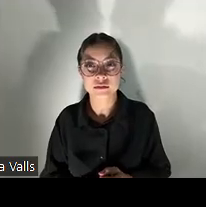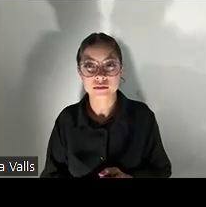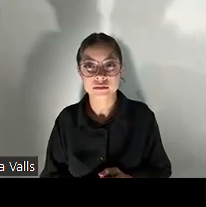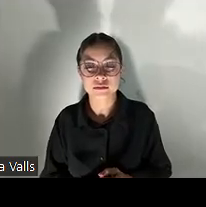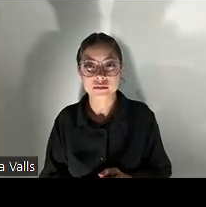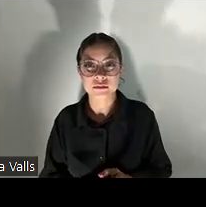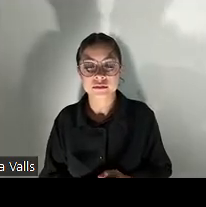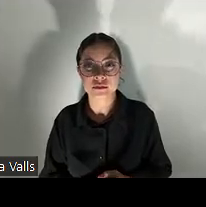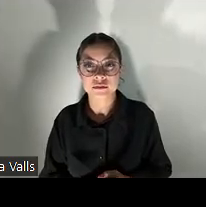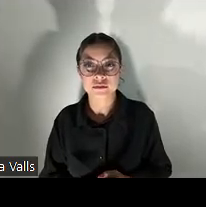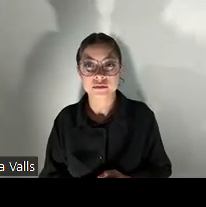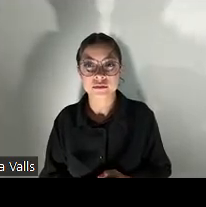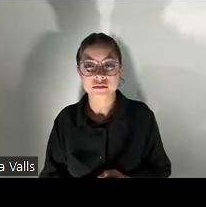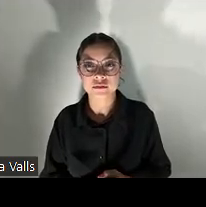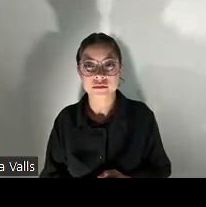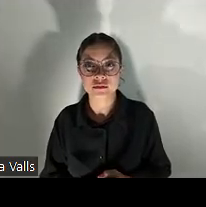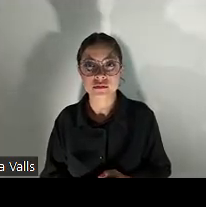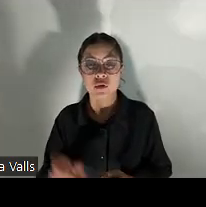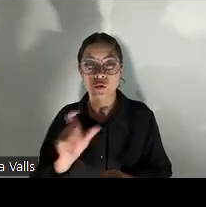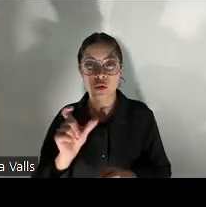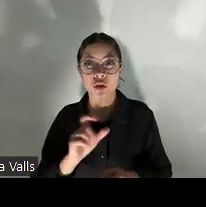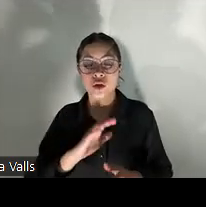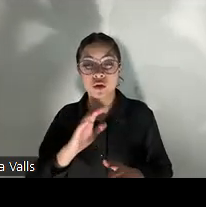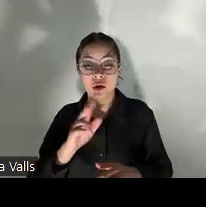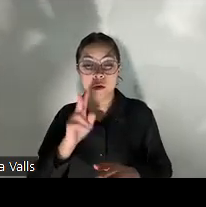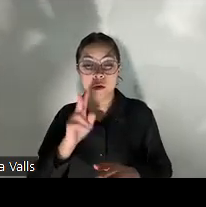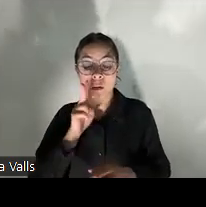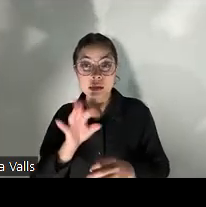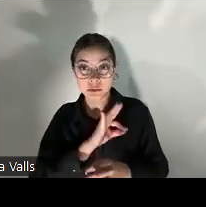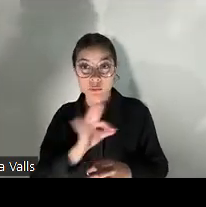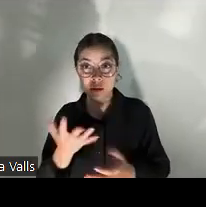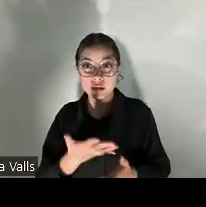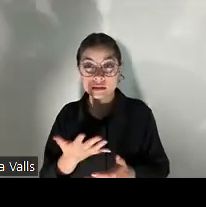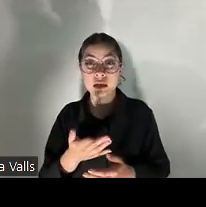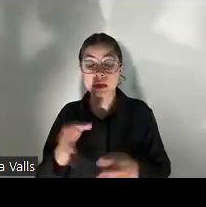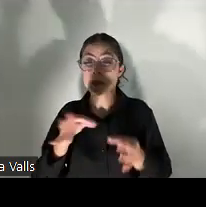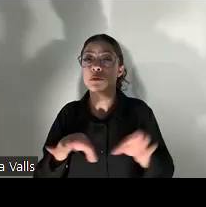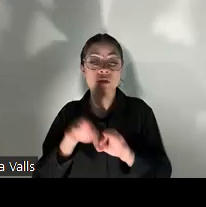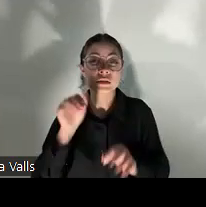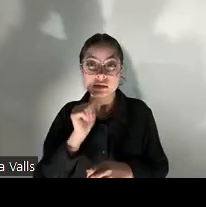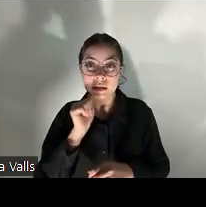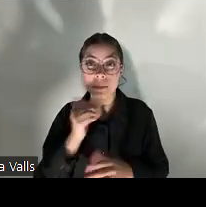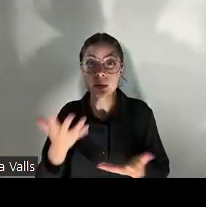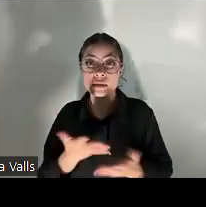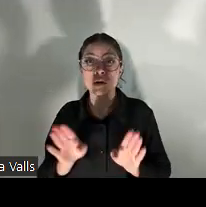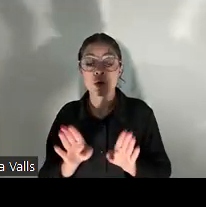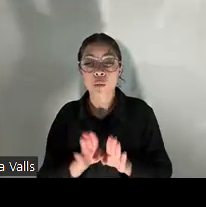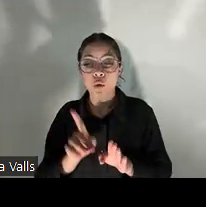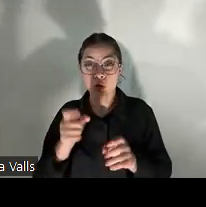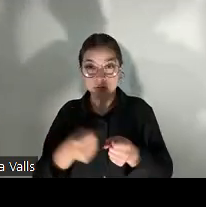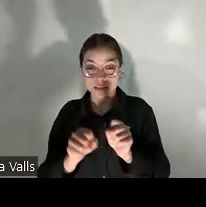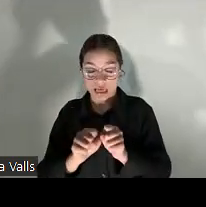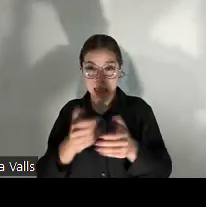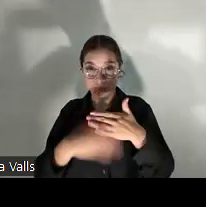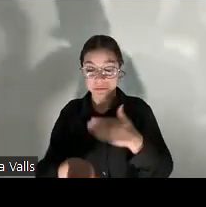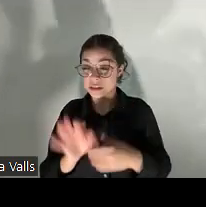a ir haciendo estudios y cuando sea posible además. Es muy importante siempre en una sala de parto y si no la primera